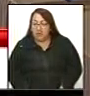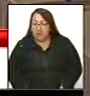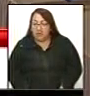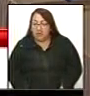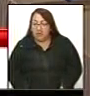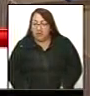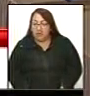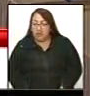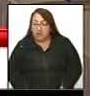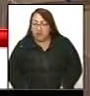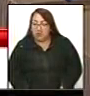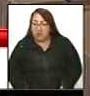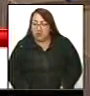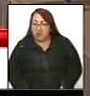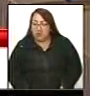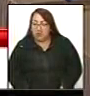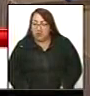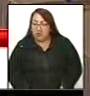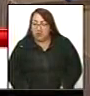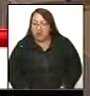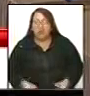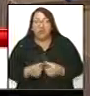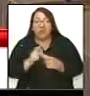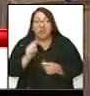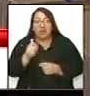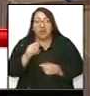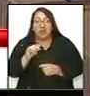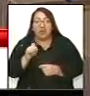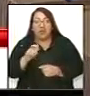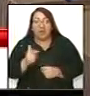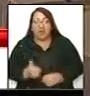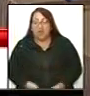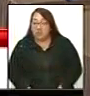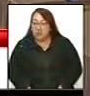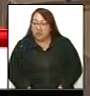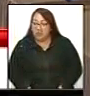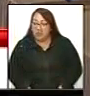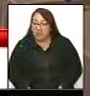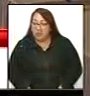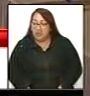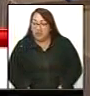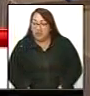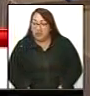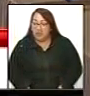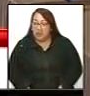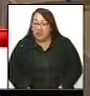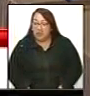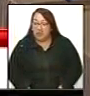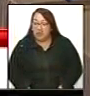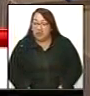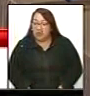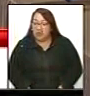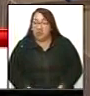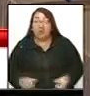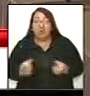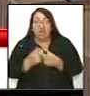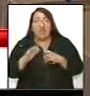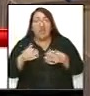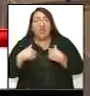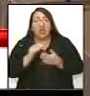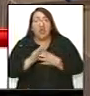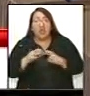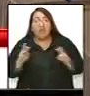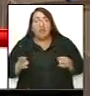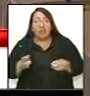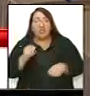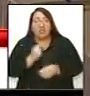Le damos la palabra a la comisaria Tamara Arimborgo. Gracias, Presidenta. Esta comisión ya tiene una mesa de trabajo que se encarga de la problemática de la